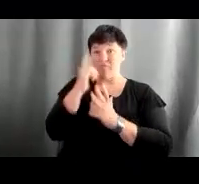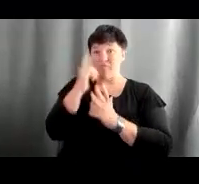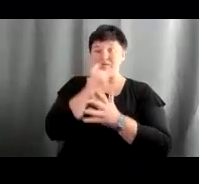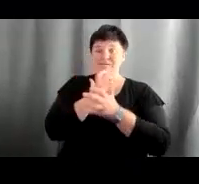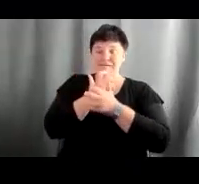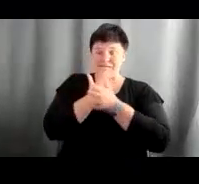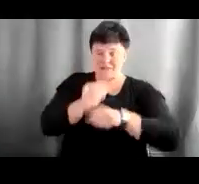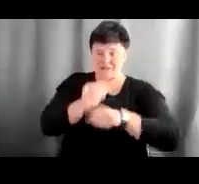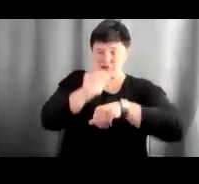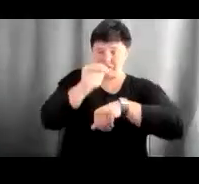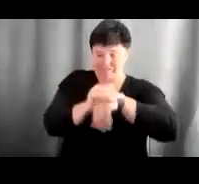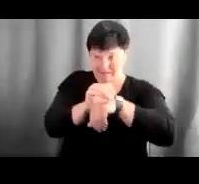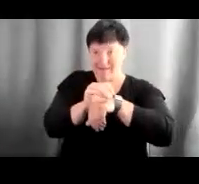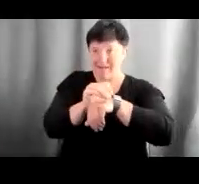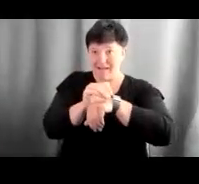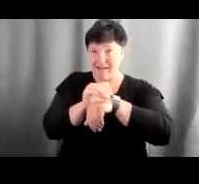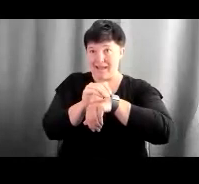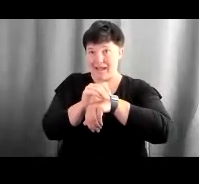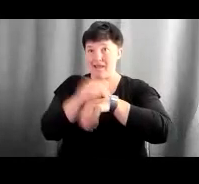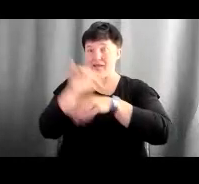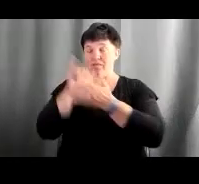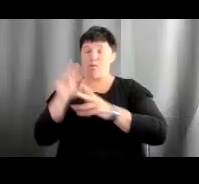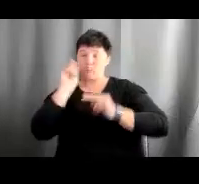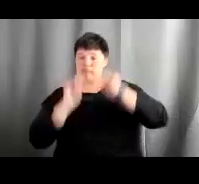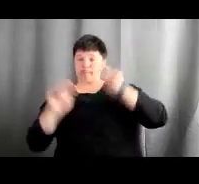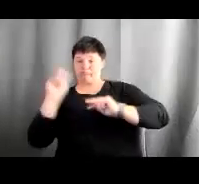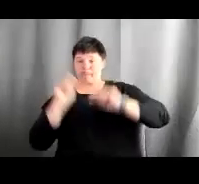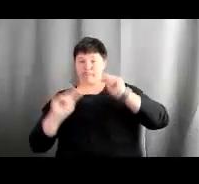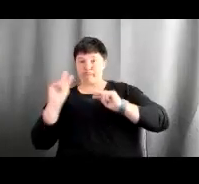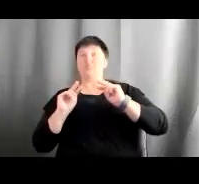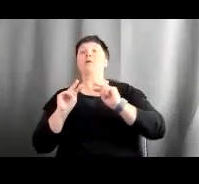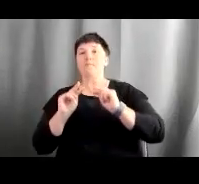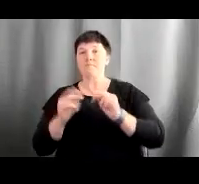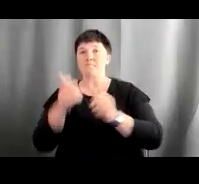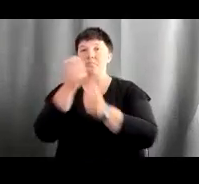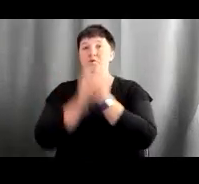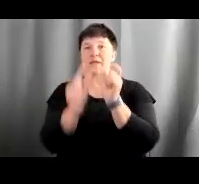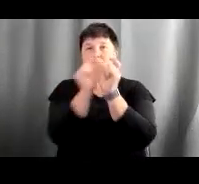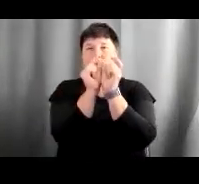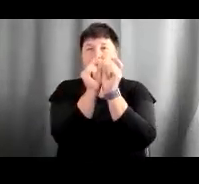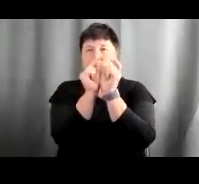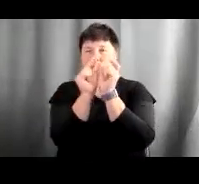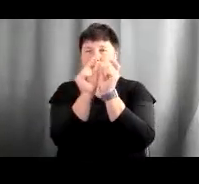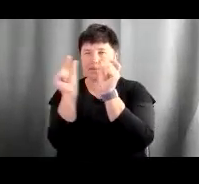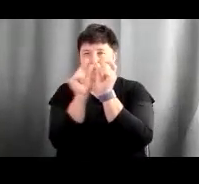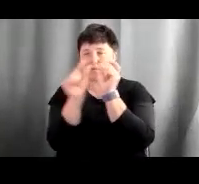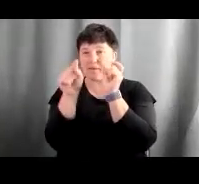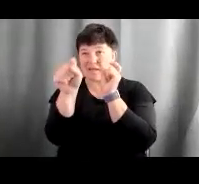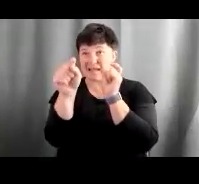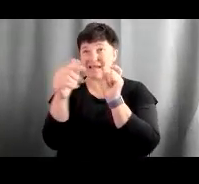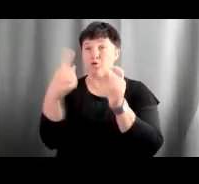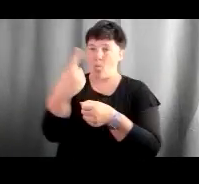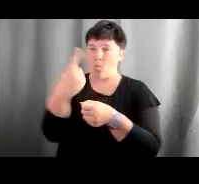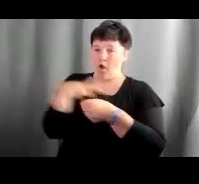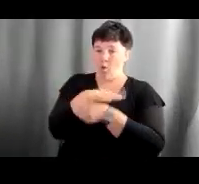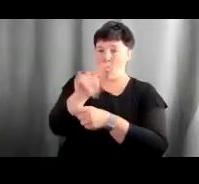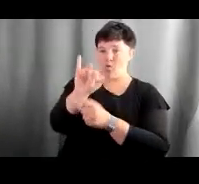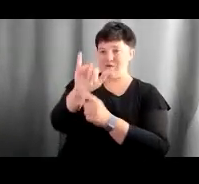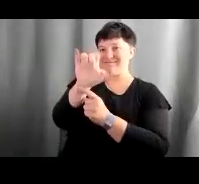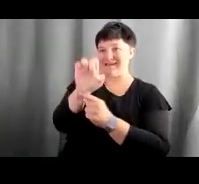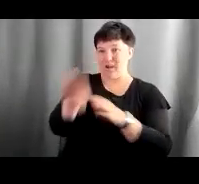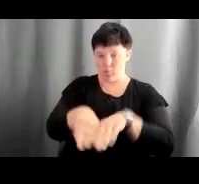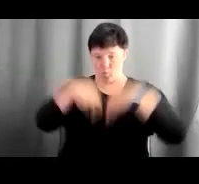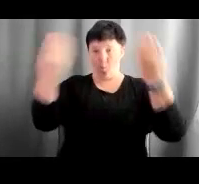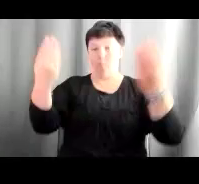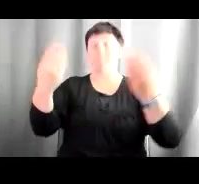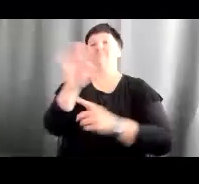satélite observa. Cada uno de estos cuadros representa un cuadro entero que puedes descargar y todo un archivo que cubre